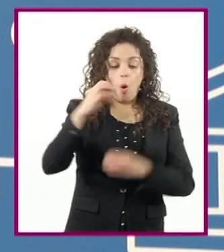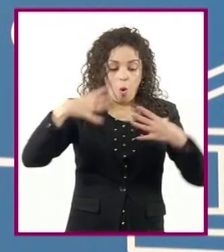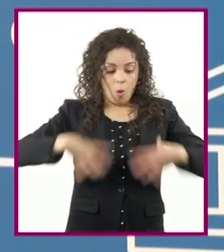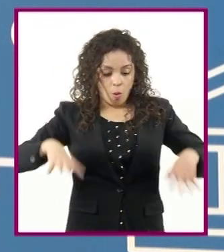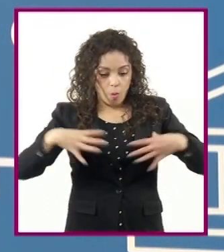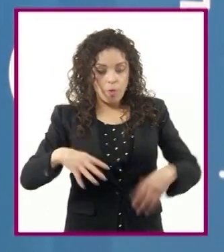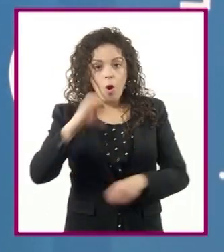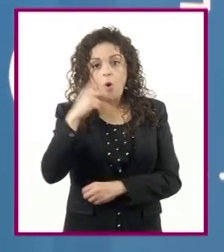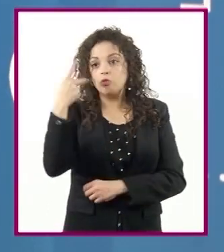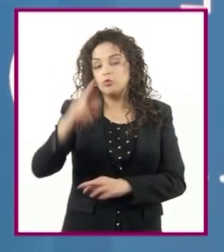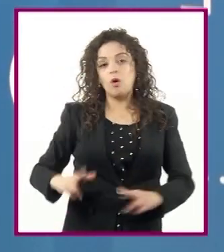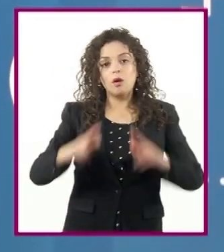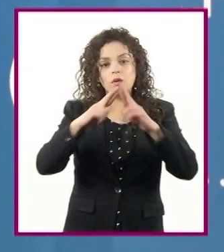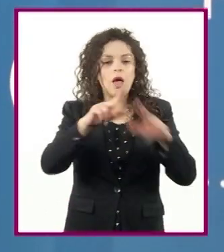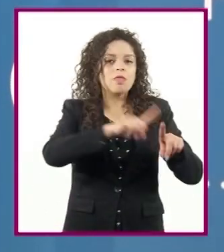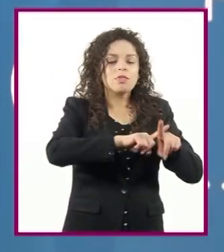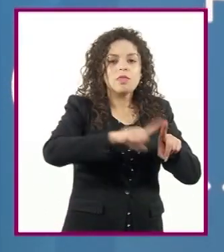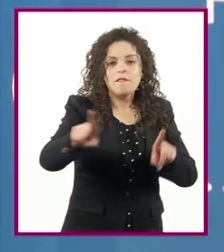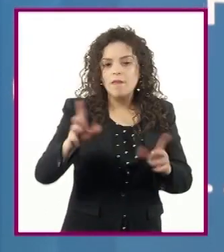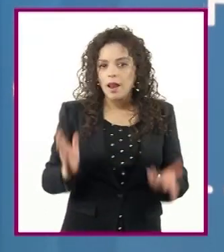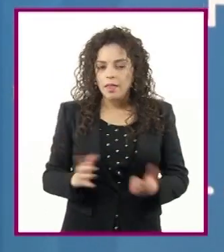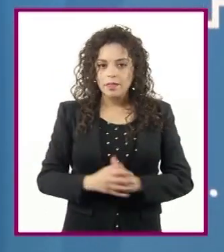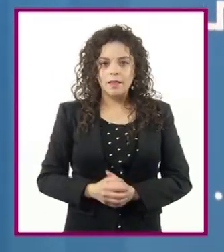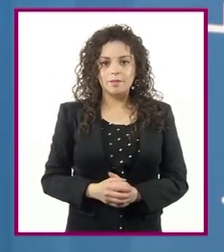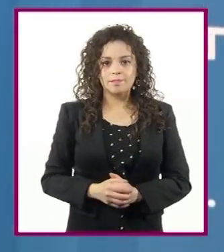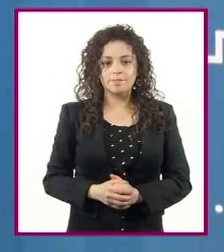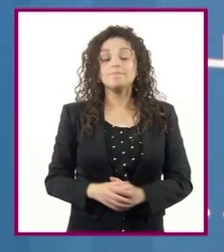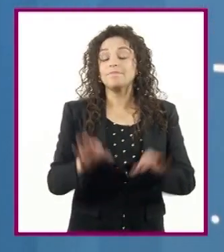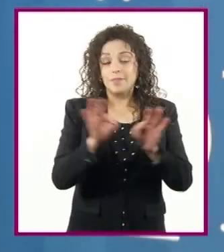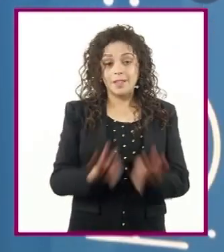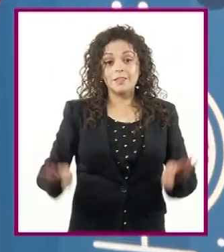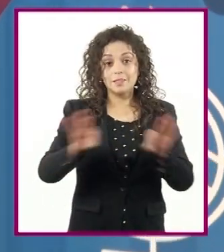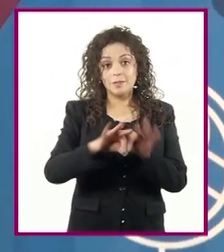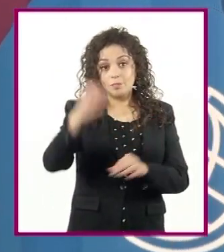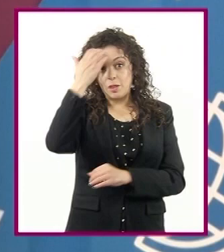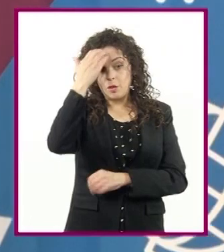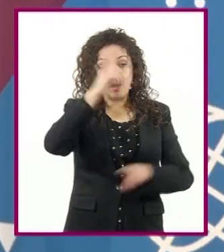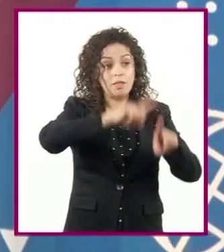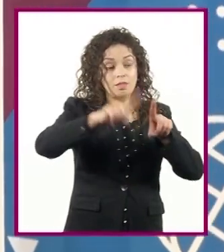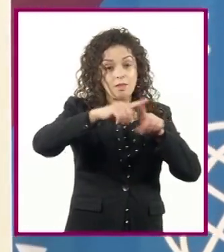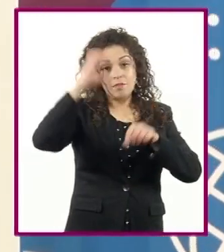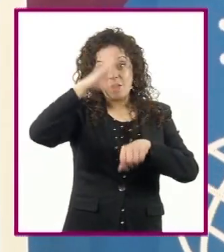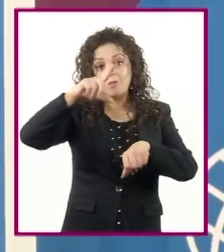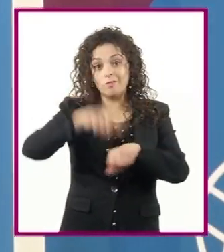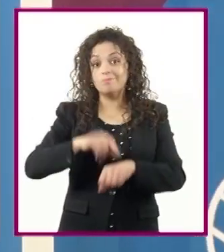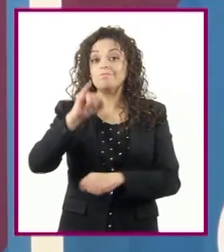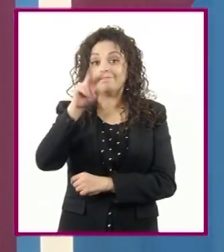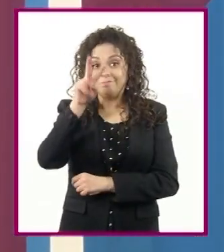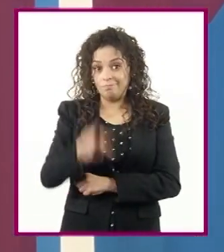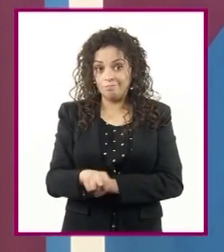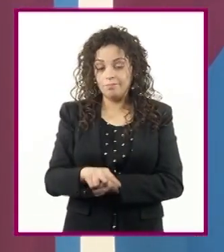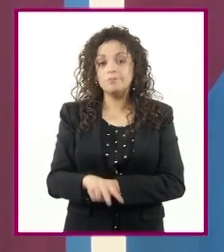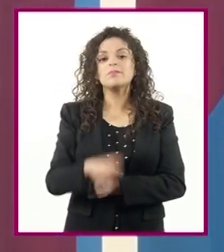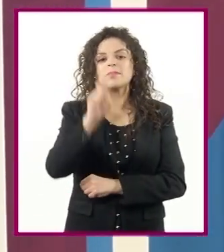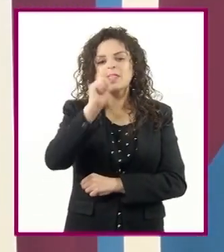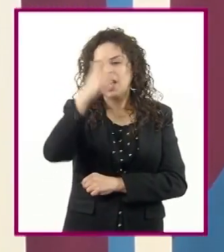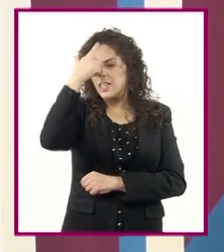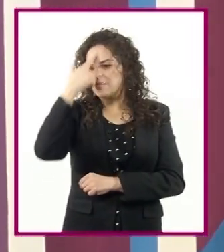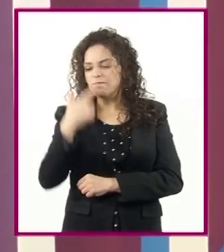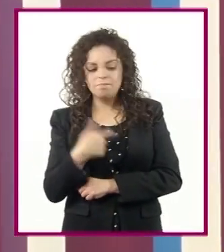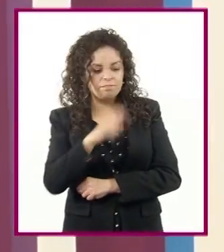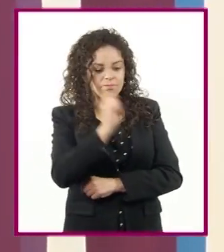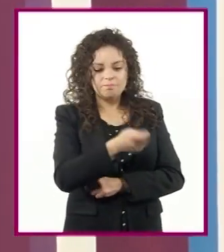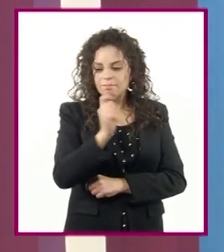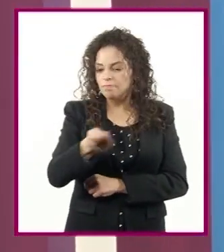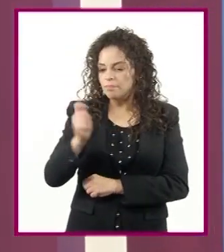religión. Que es muy importante conocer las diferentes culturas, identificar sus rasgos y saber qué las